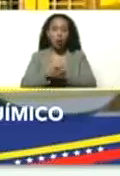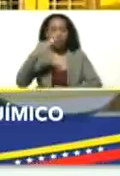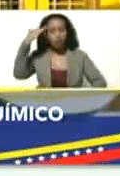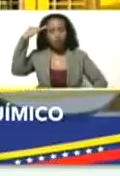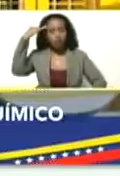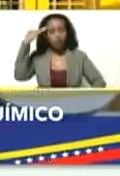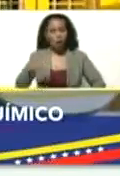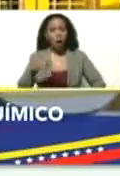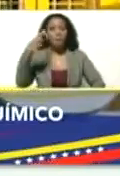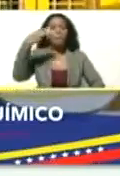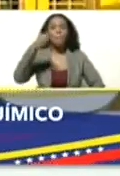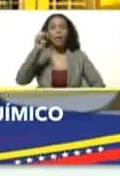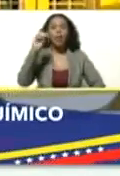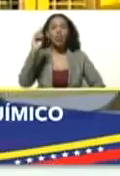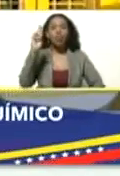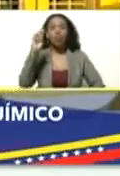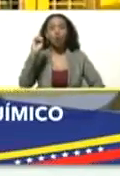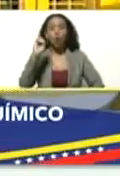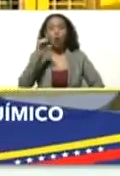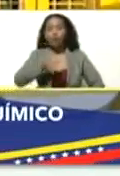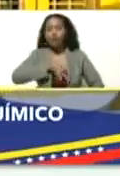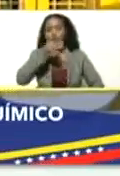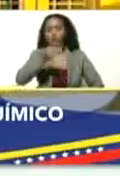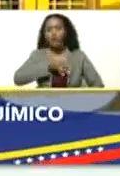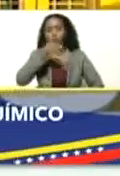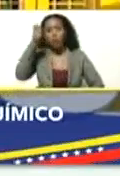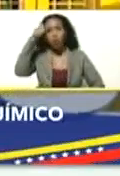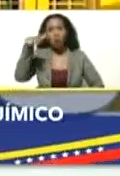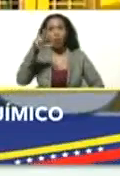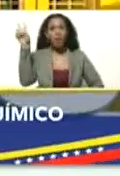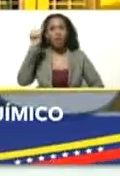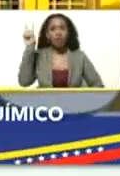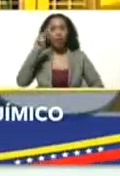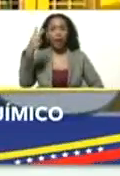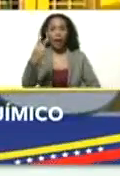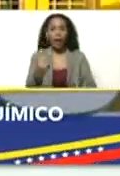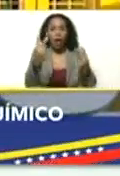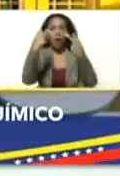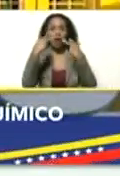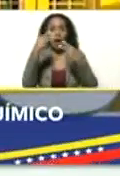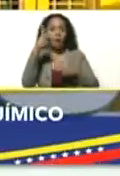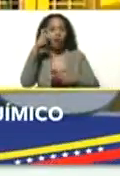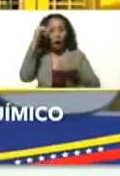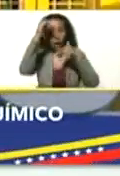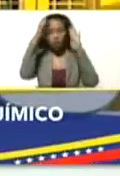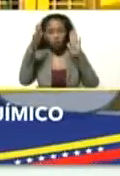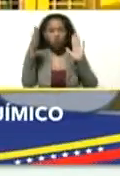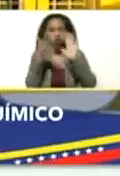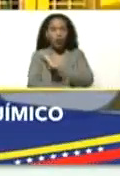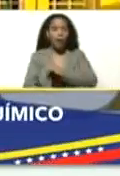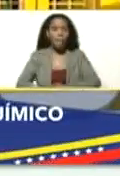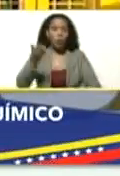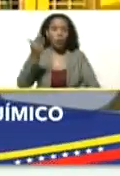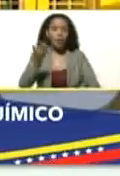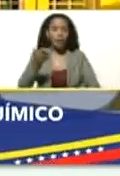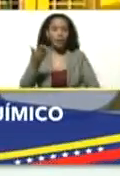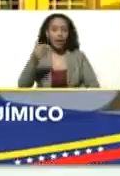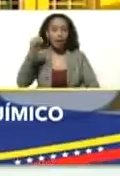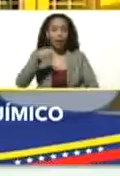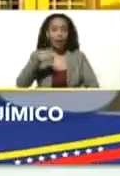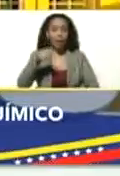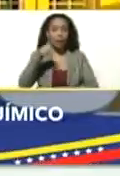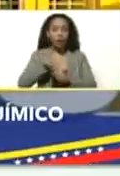Pedro Tellechea, le diera una clase magistral al pueblo de Venezuela que nos ve y nos escucha sobre la importancia de Pequiven y